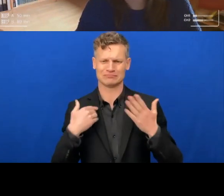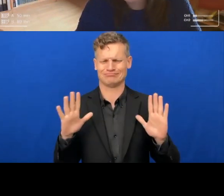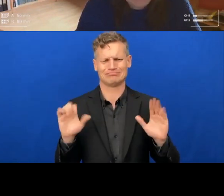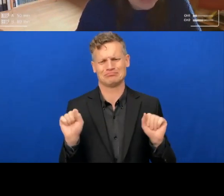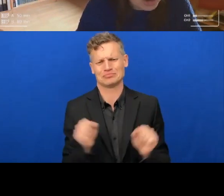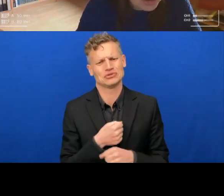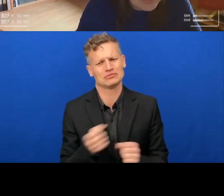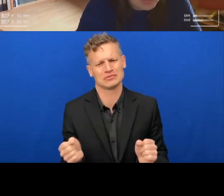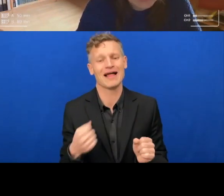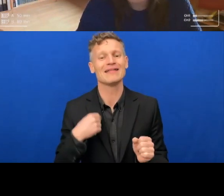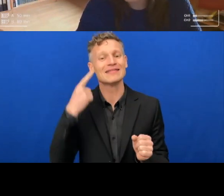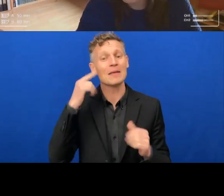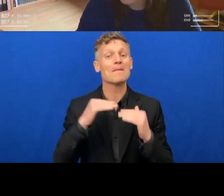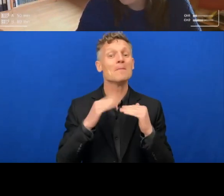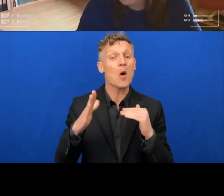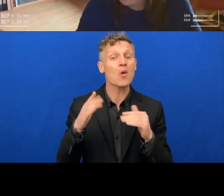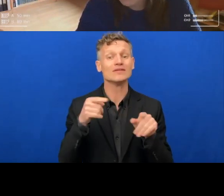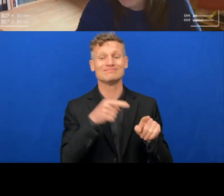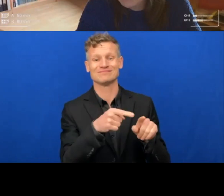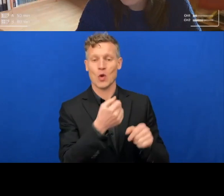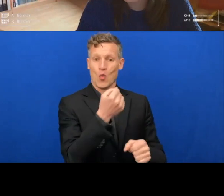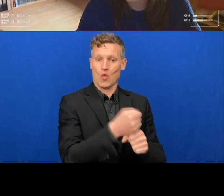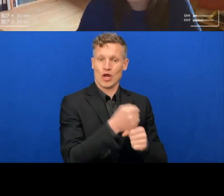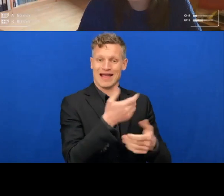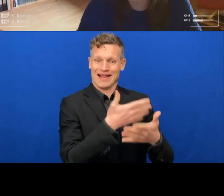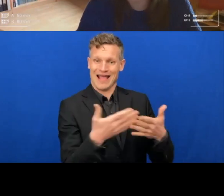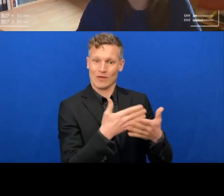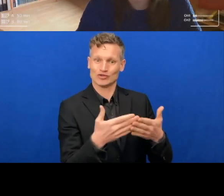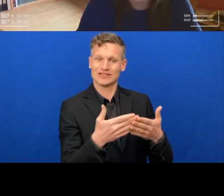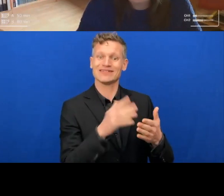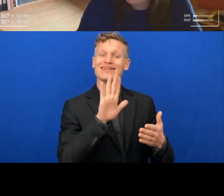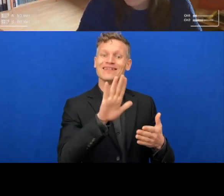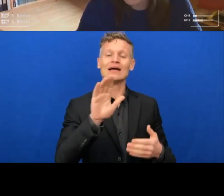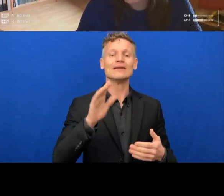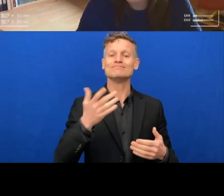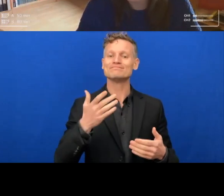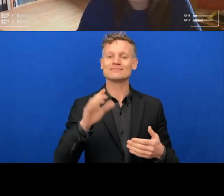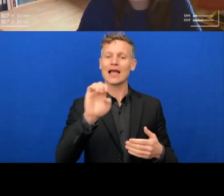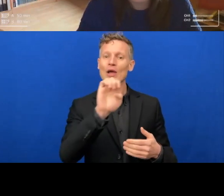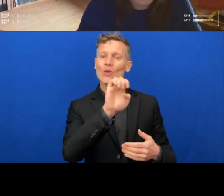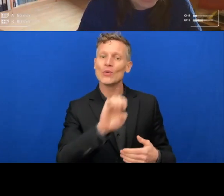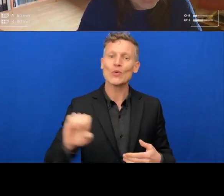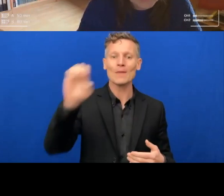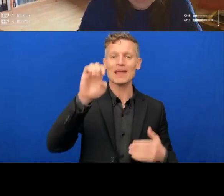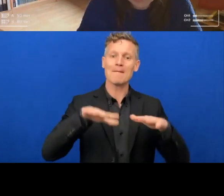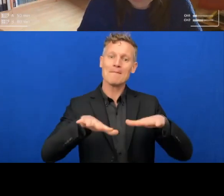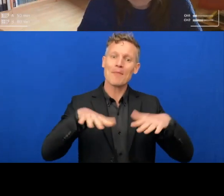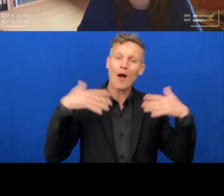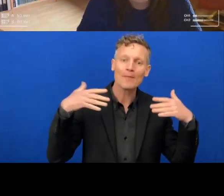señas flamenca en el programa porque el programa se concentraba en las lenguas de trabajo de los intérpretes